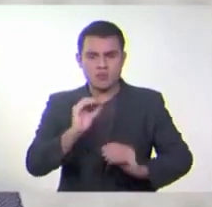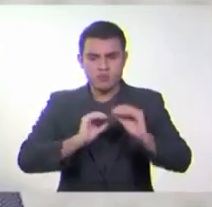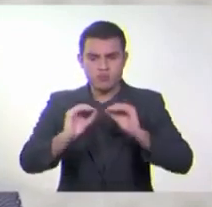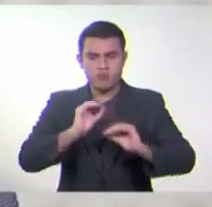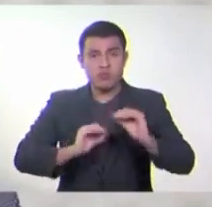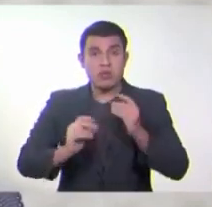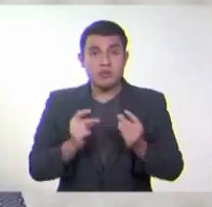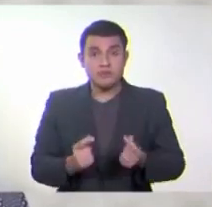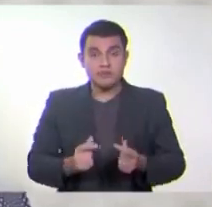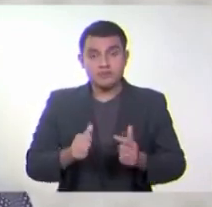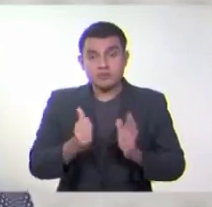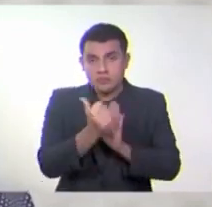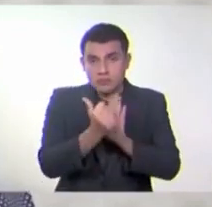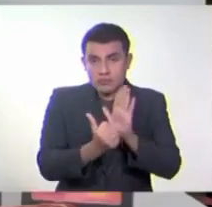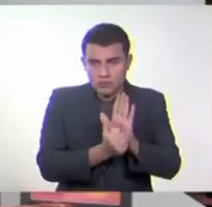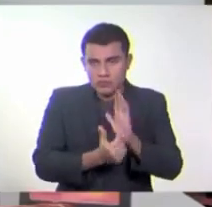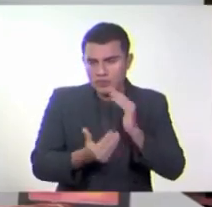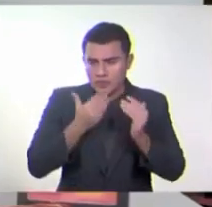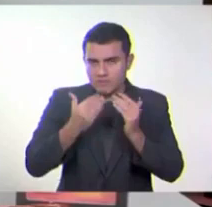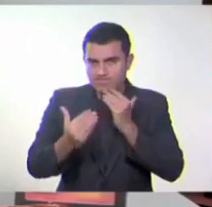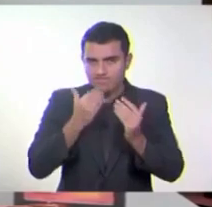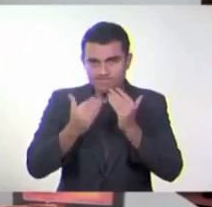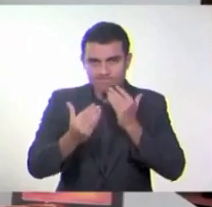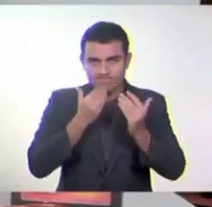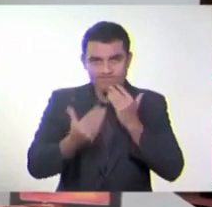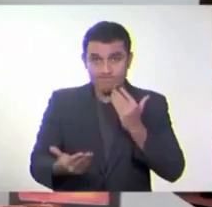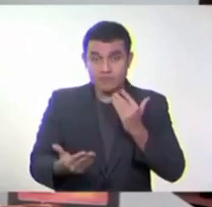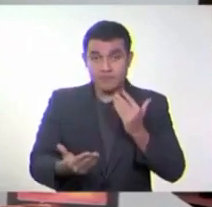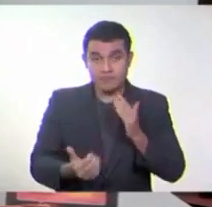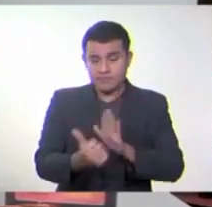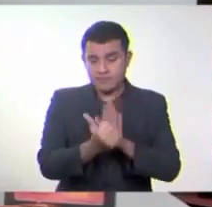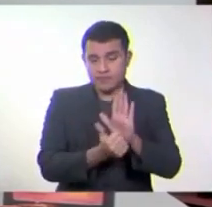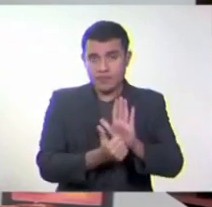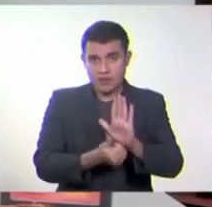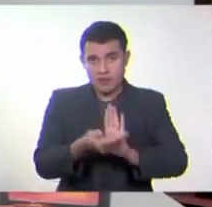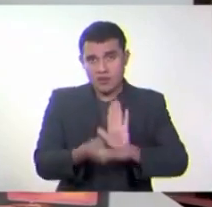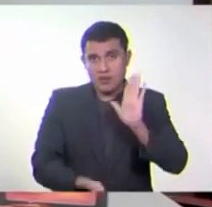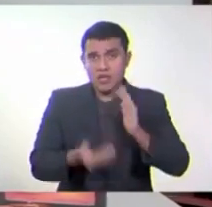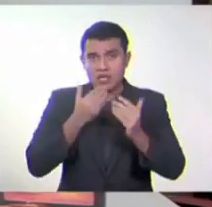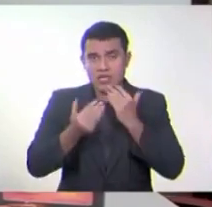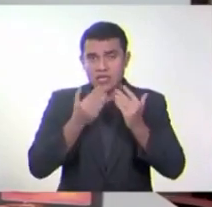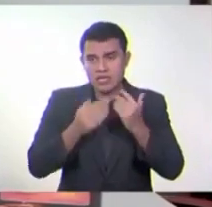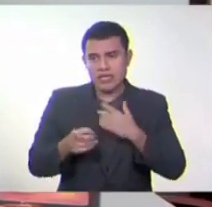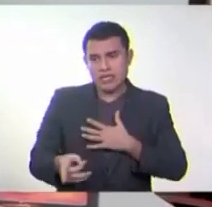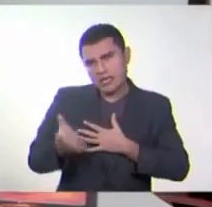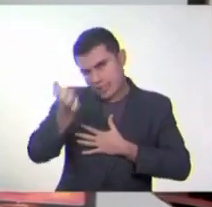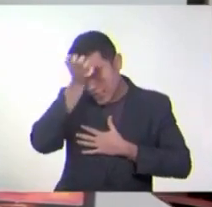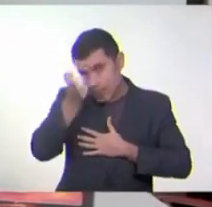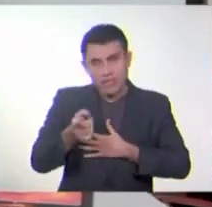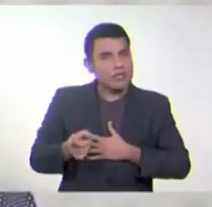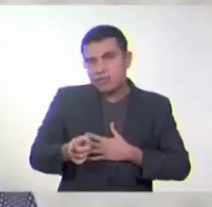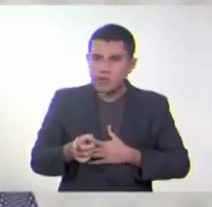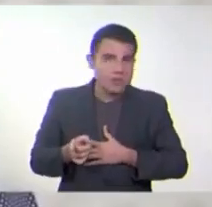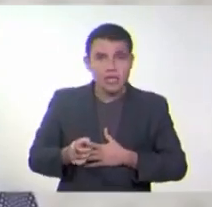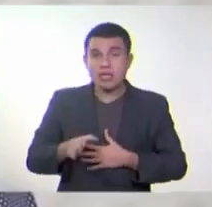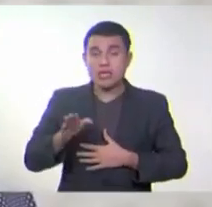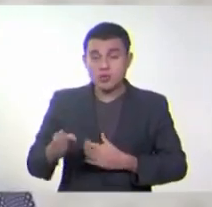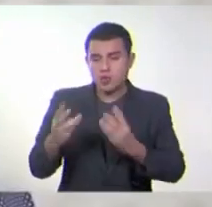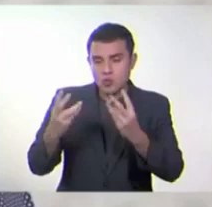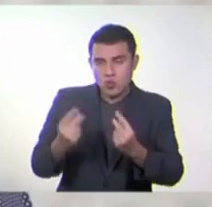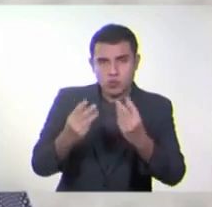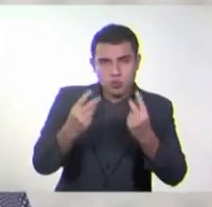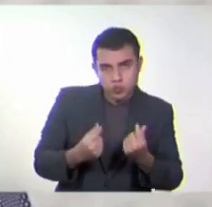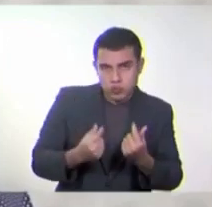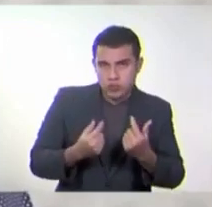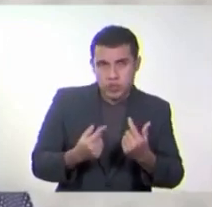un artículo donde decía que Lecoq erraba, y que no era eso, y que sus cálculos no